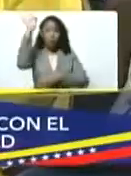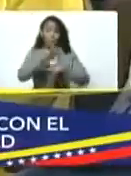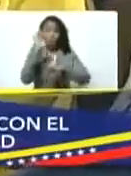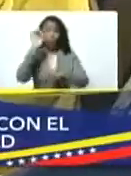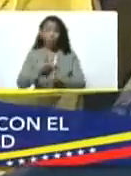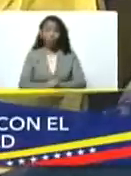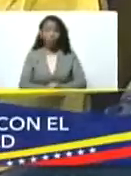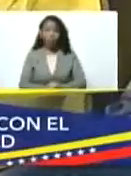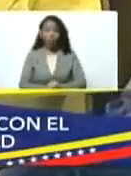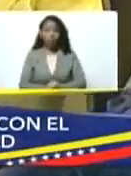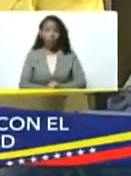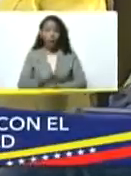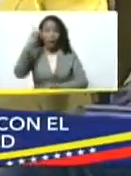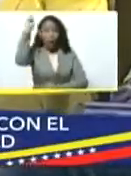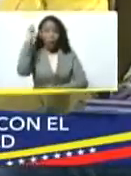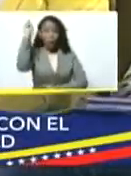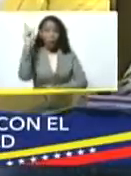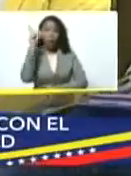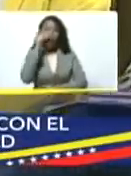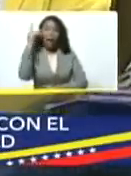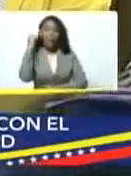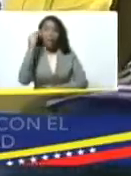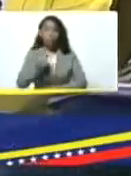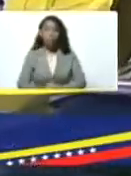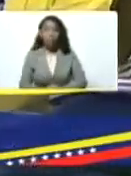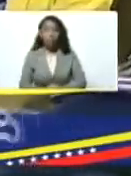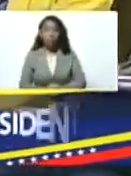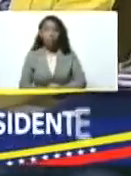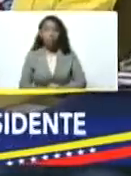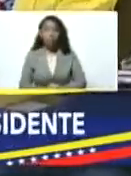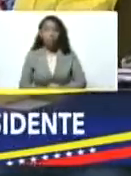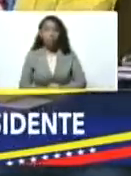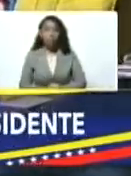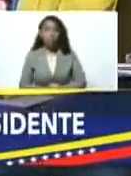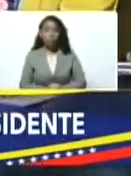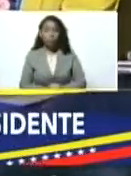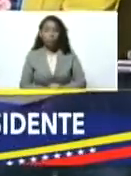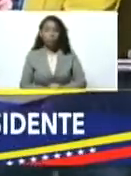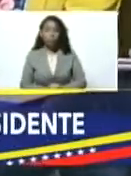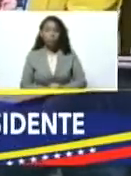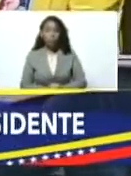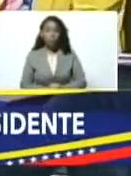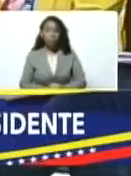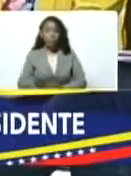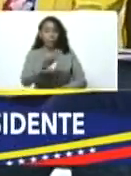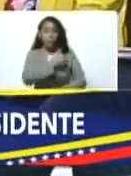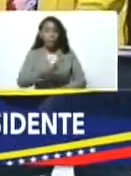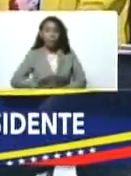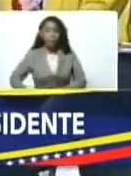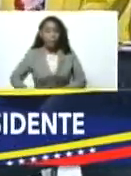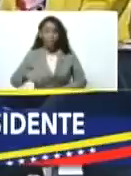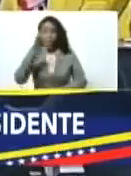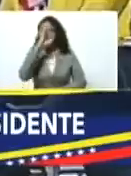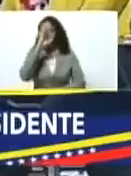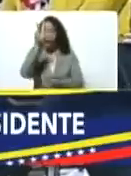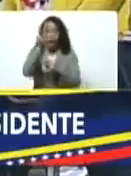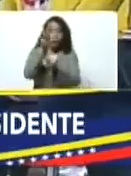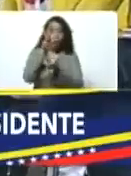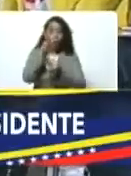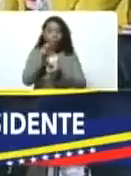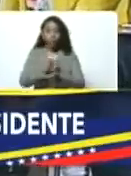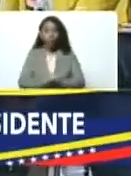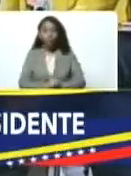A los diputados y diputadas, presidentes de bancos,